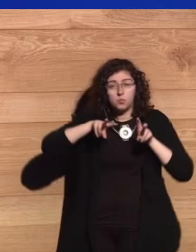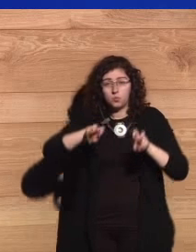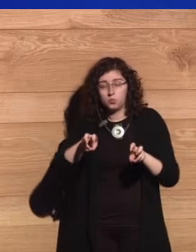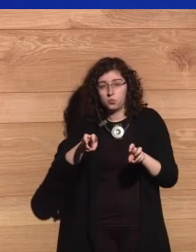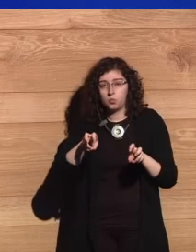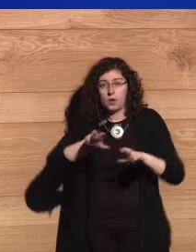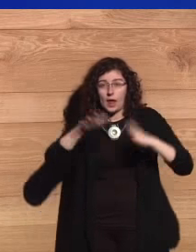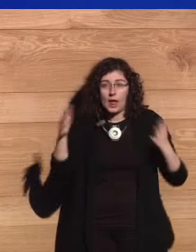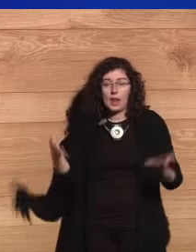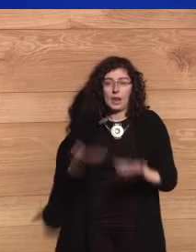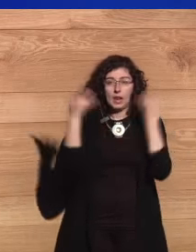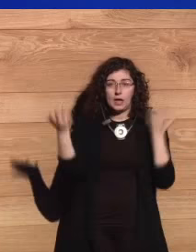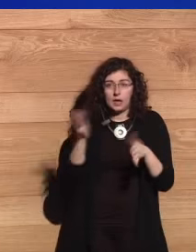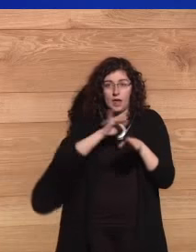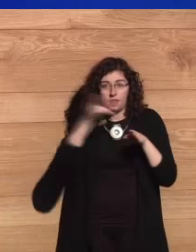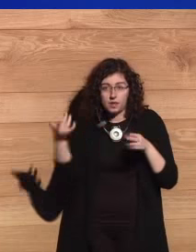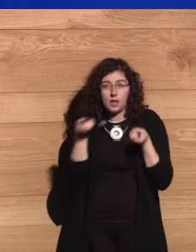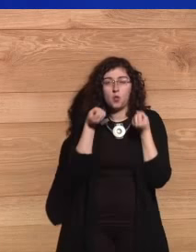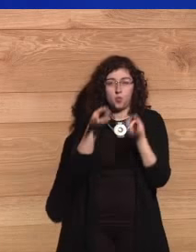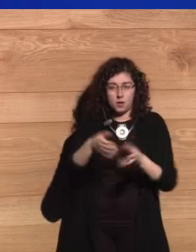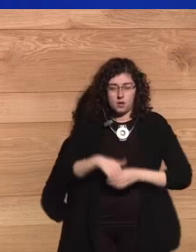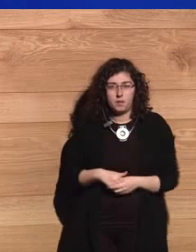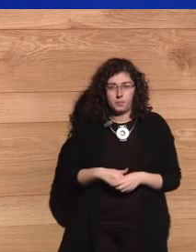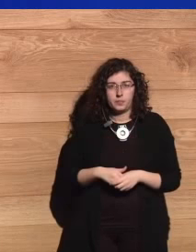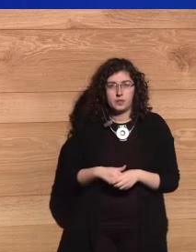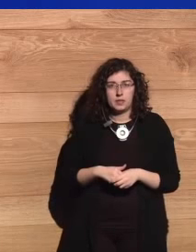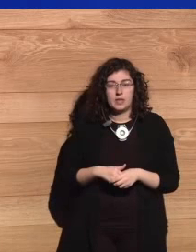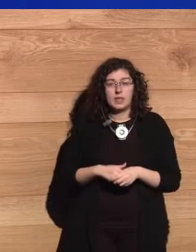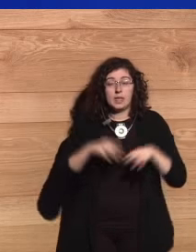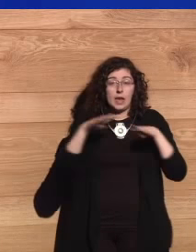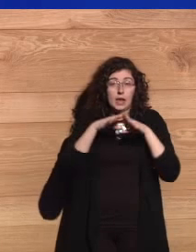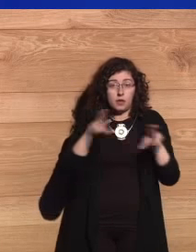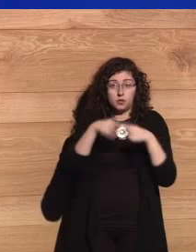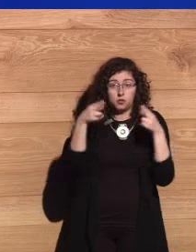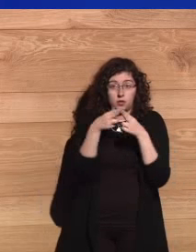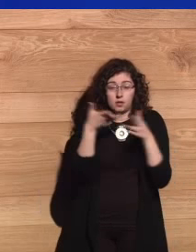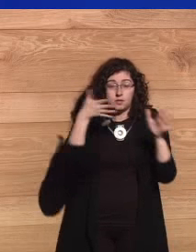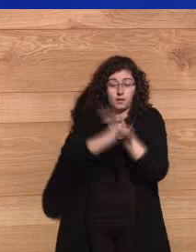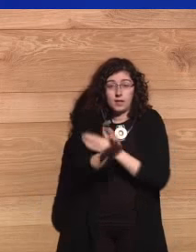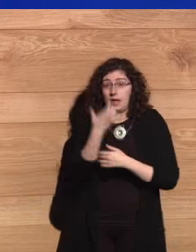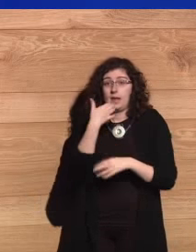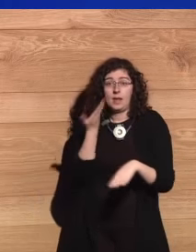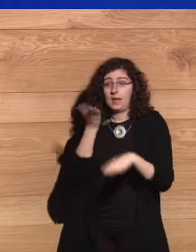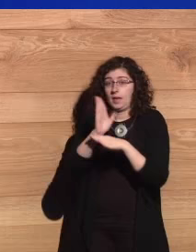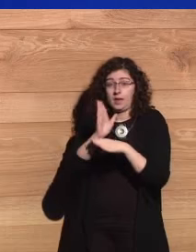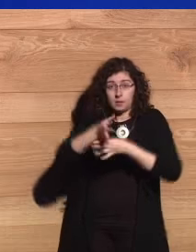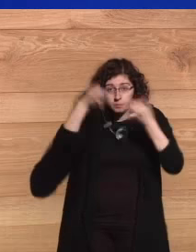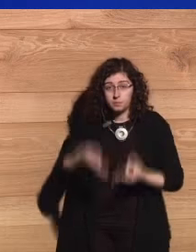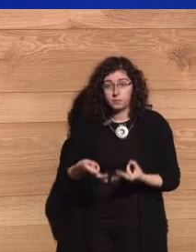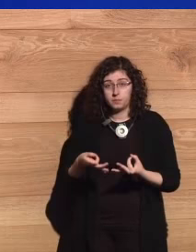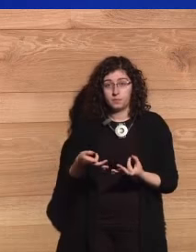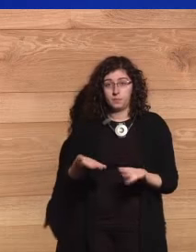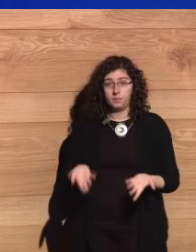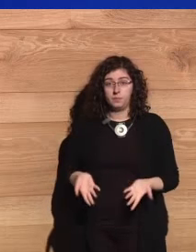ligereza digital, numérica. Y las redes sociales constituyen un ejemplo claro, emblemático de